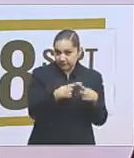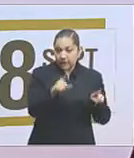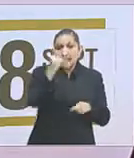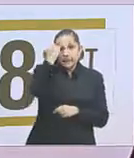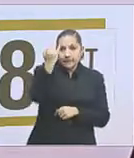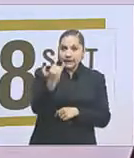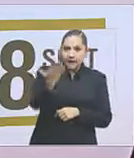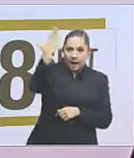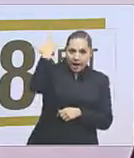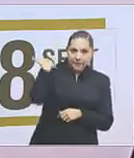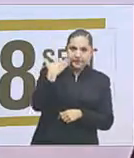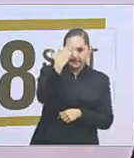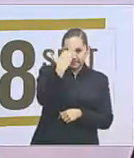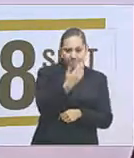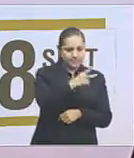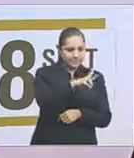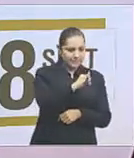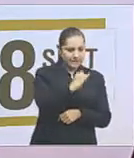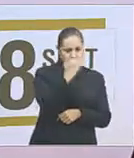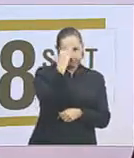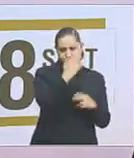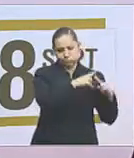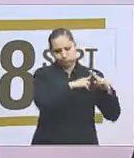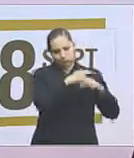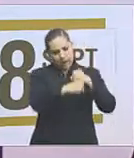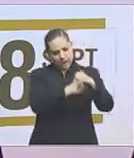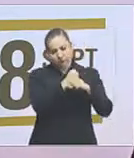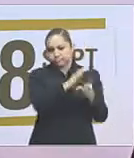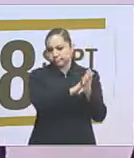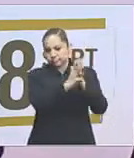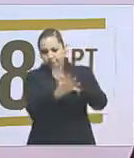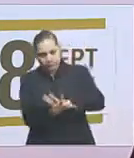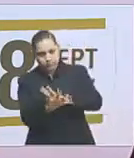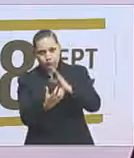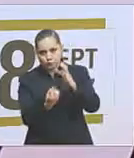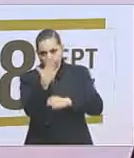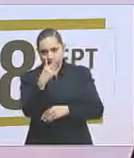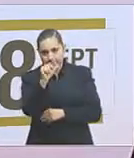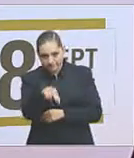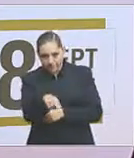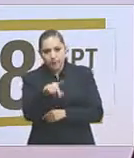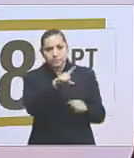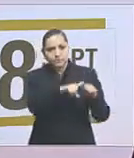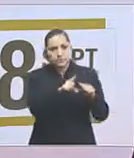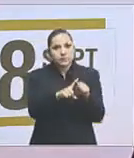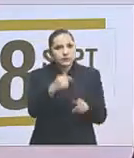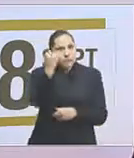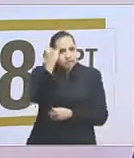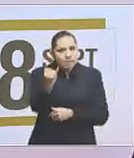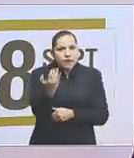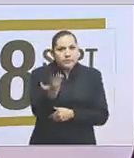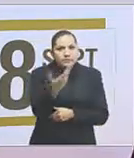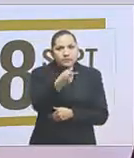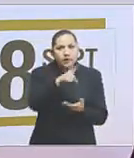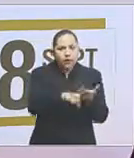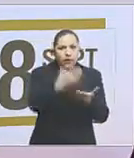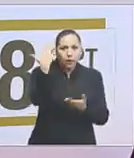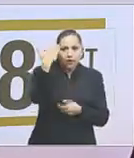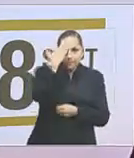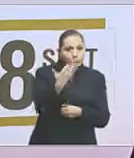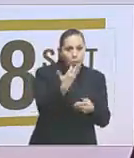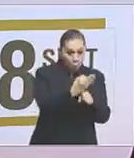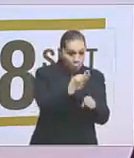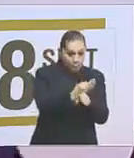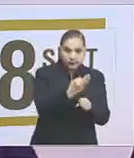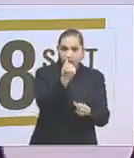y ahora en los periódicos las conversaciones de whatsapp salen que la gente las graba las congela y